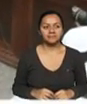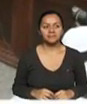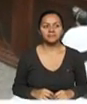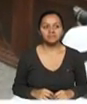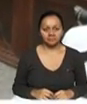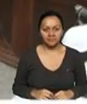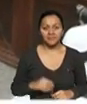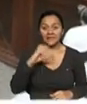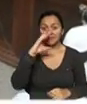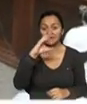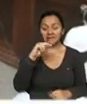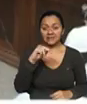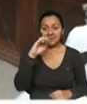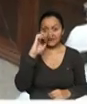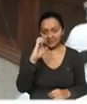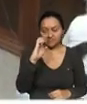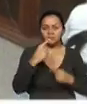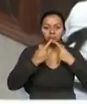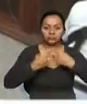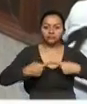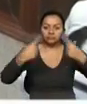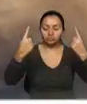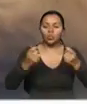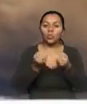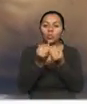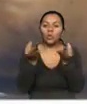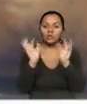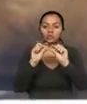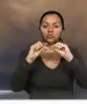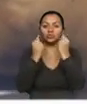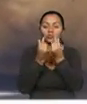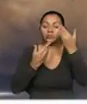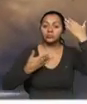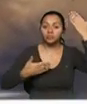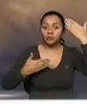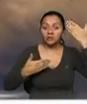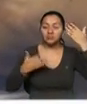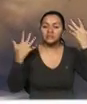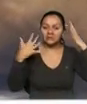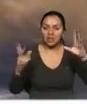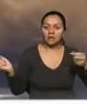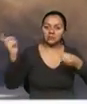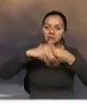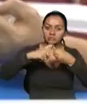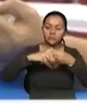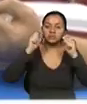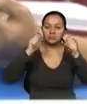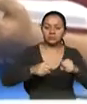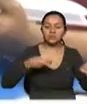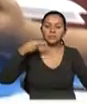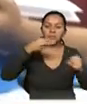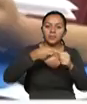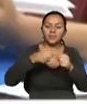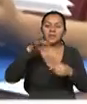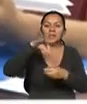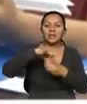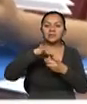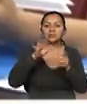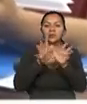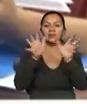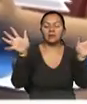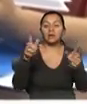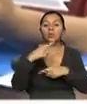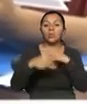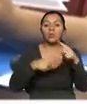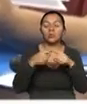El Consejo Nacional Electoral anunció el número de partidos y movimientos políticos habilitados para participar en las elecciones generales